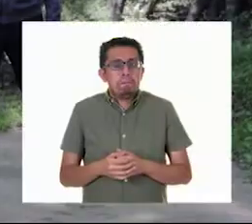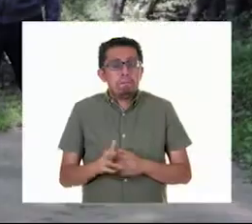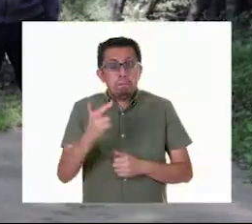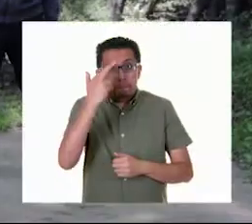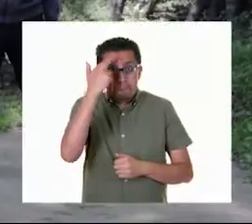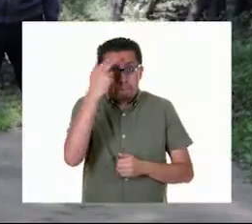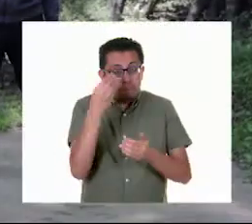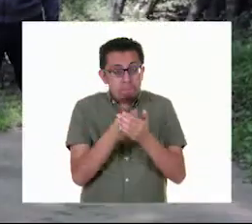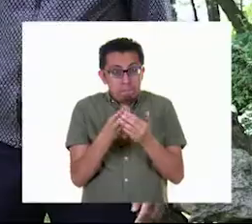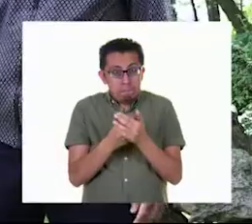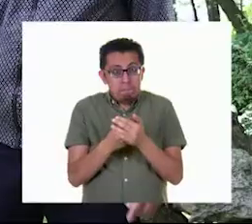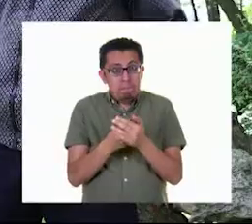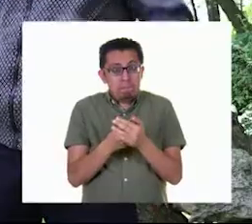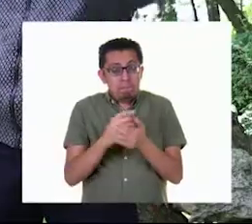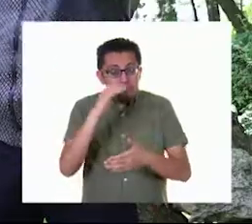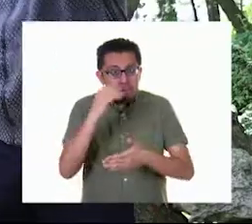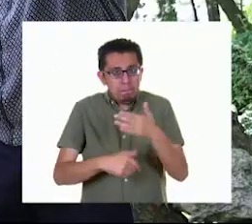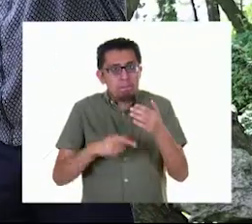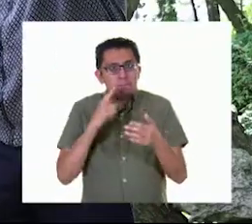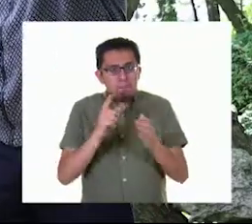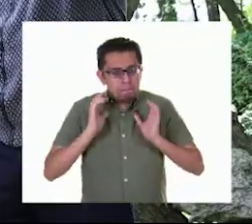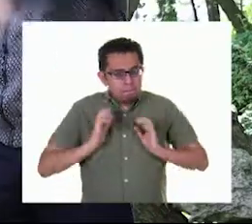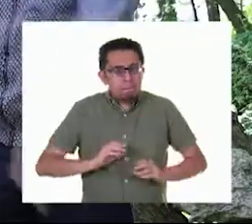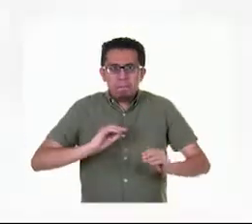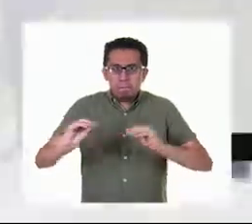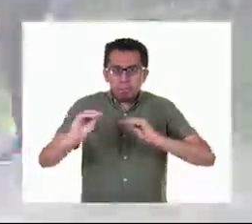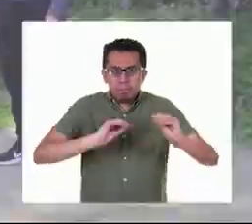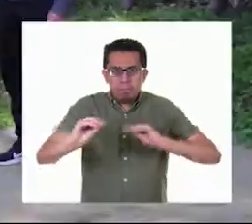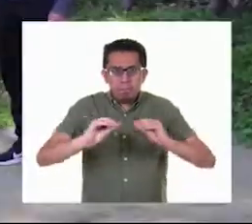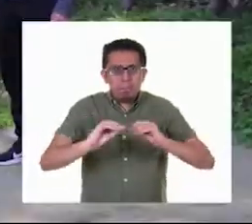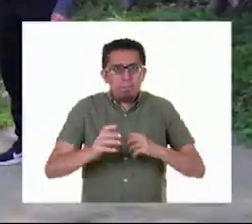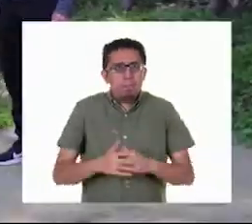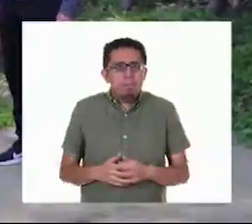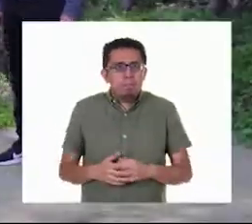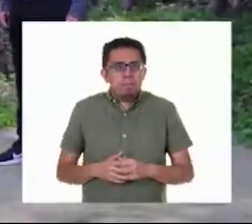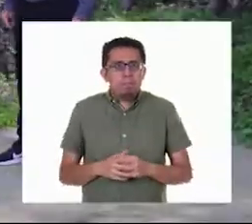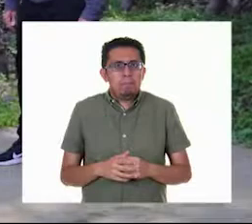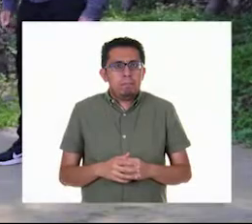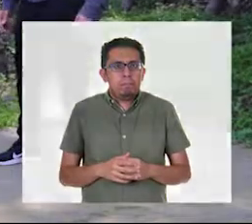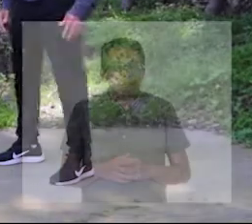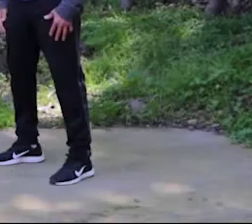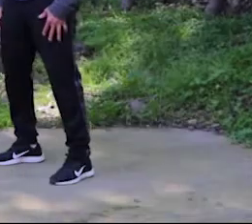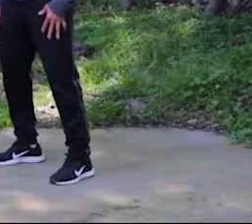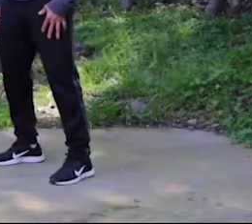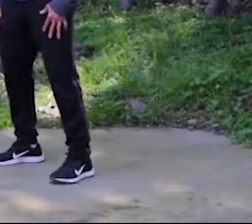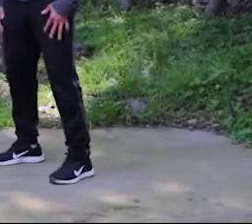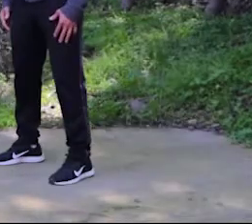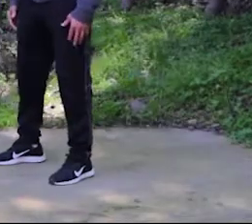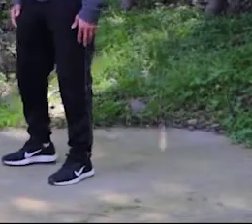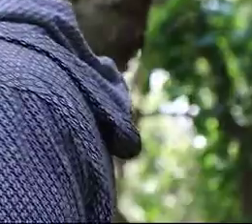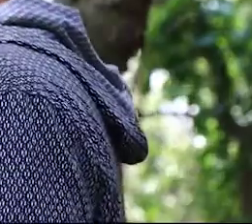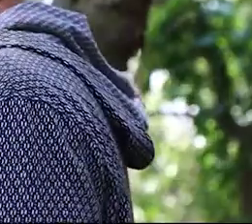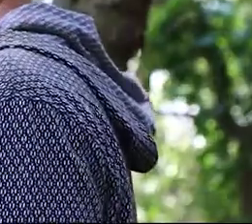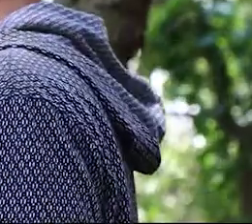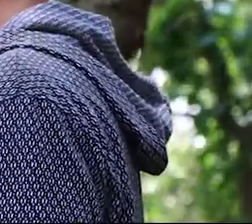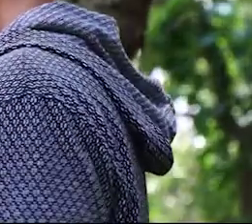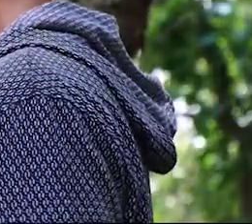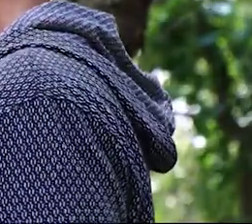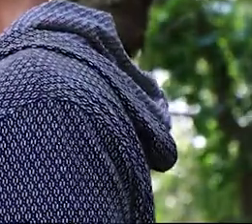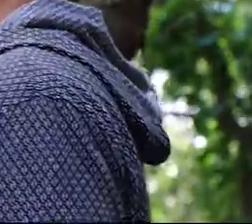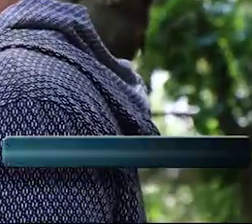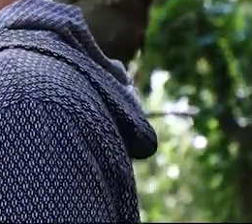Recuerda, entre clase y clase, activa tu cuerpo. Ok, vamos a trabajar pierna.